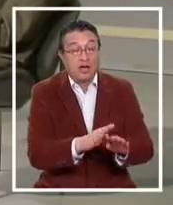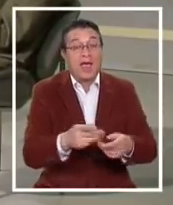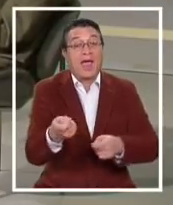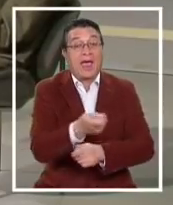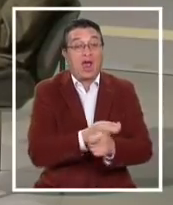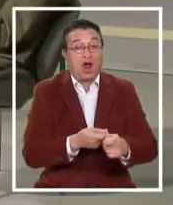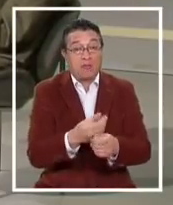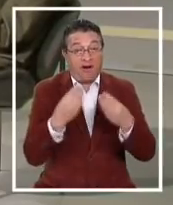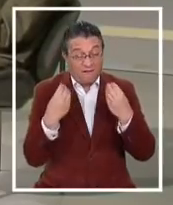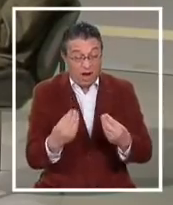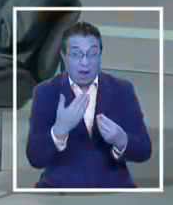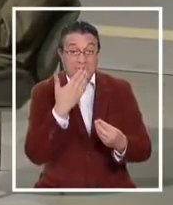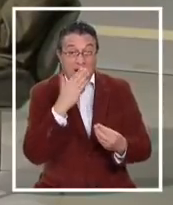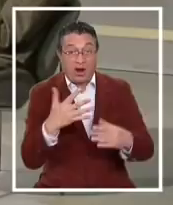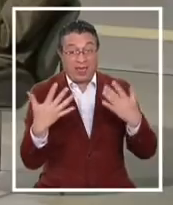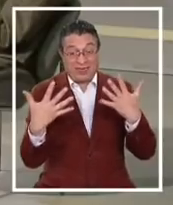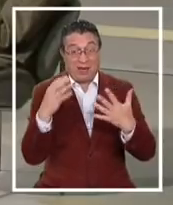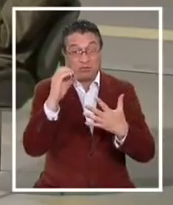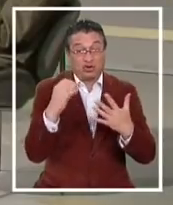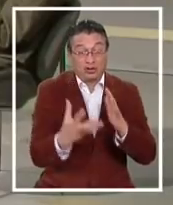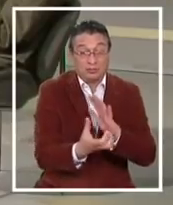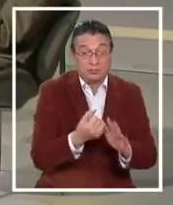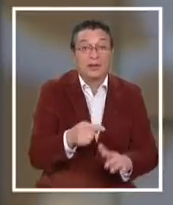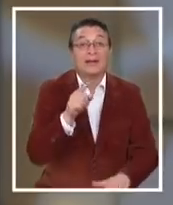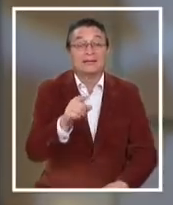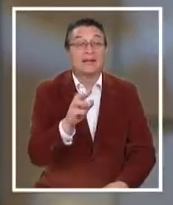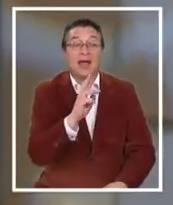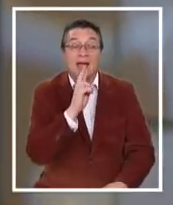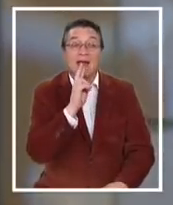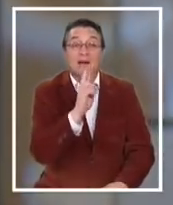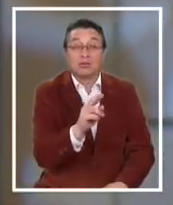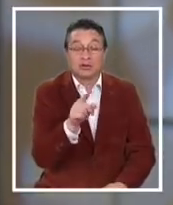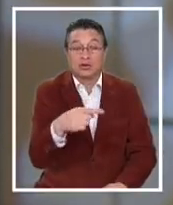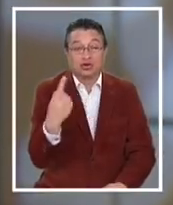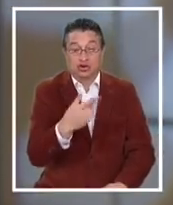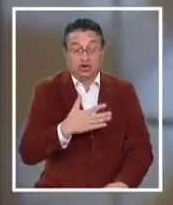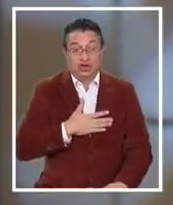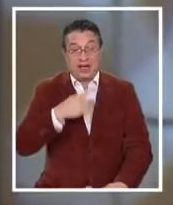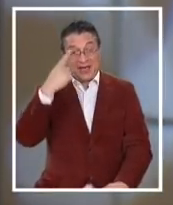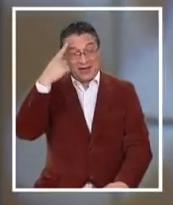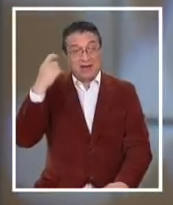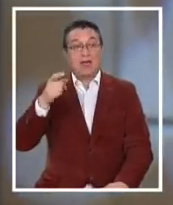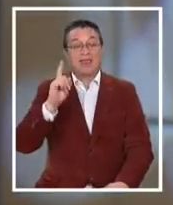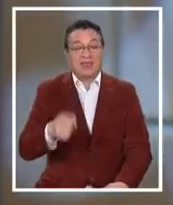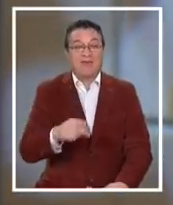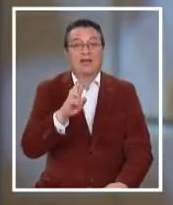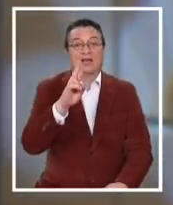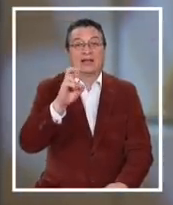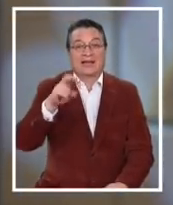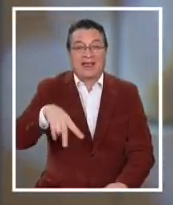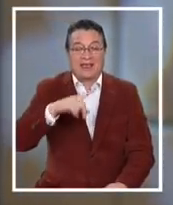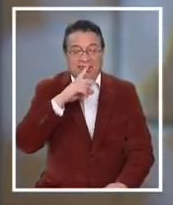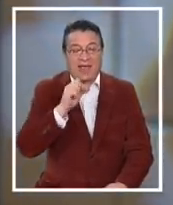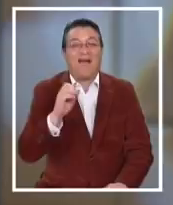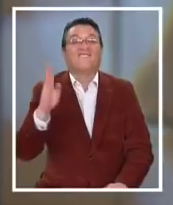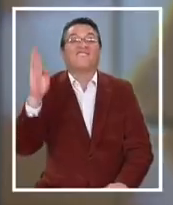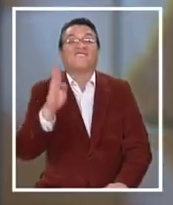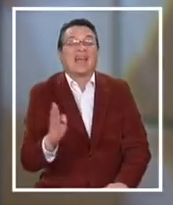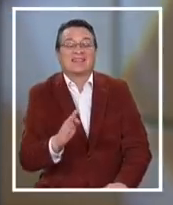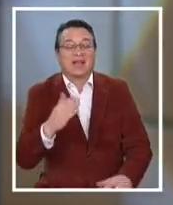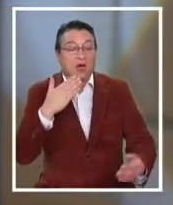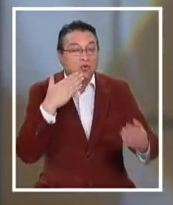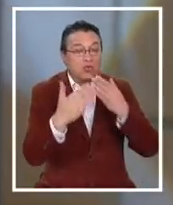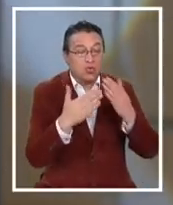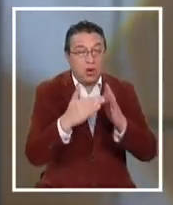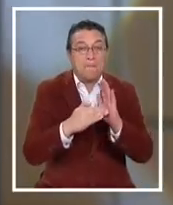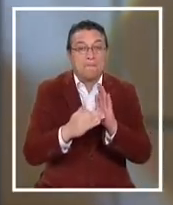gente que lo está pasando hoy mal con la pandemia. Es que esa respuesta, nosotros creemos que debía haber sido una renta básica de emergencia por sobre